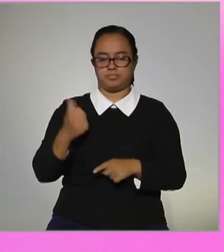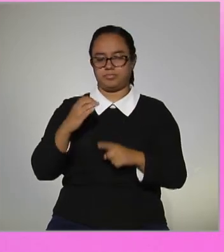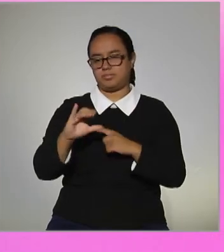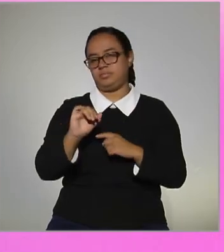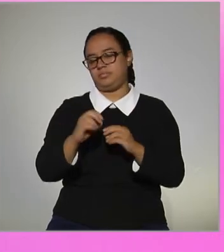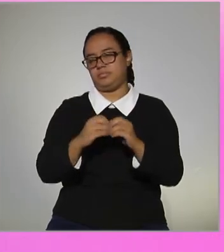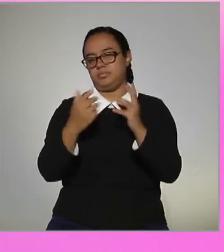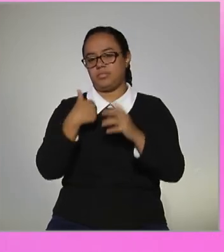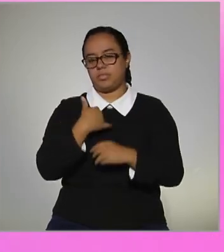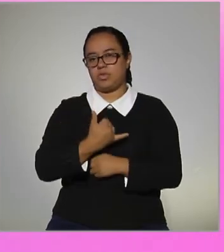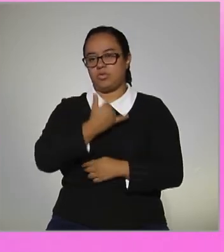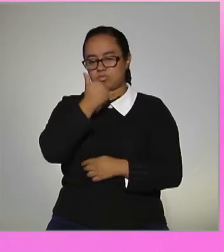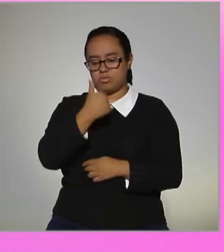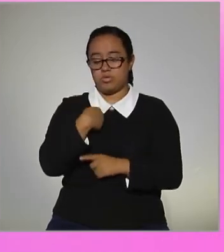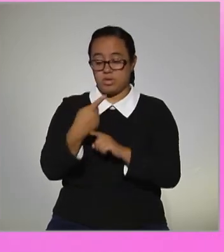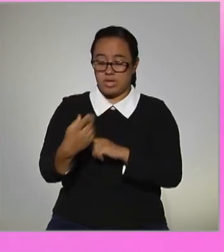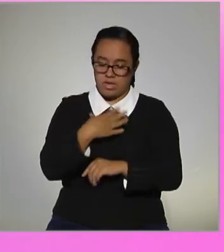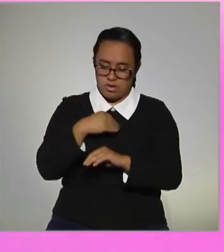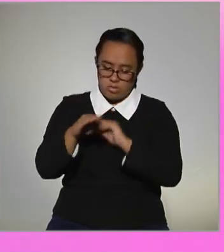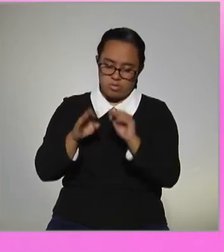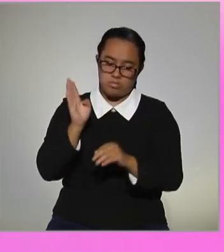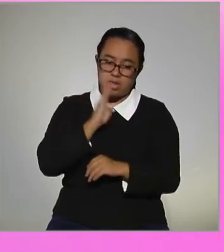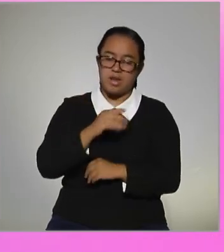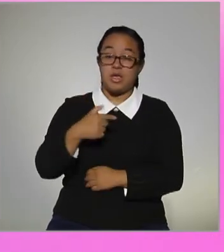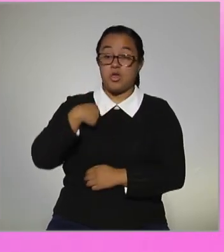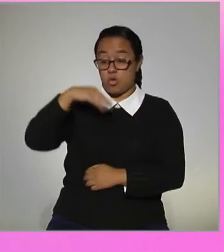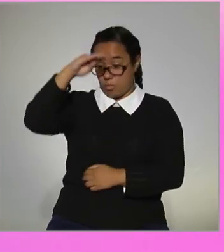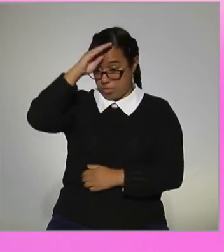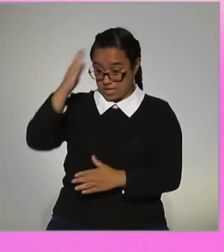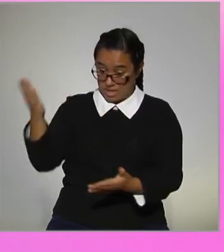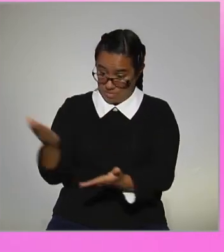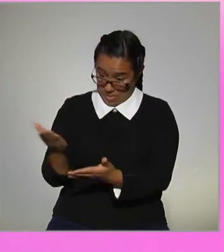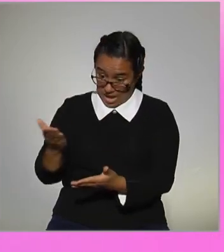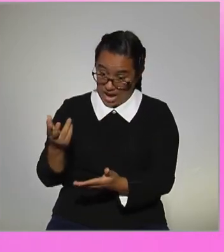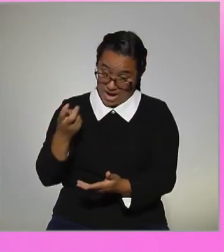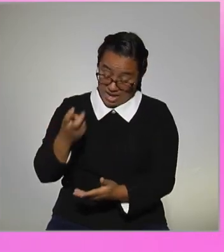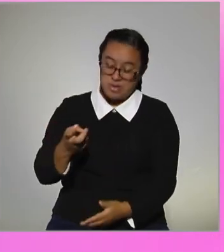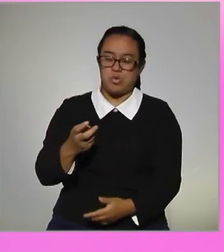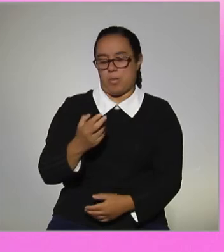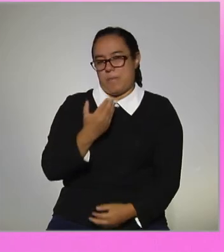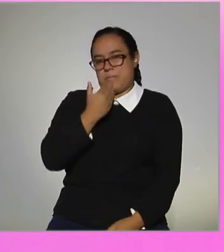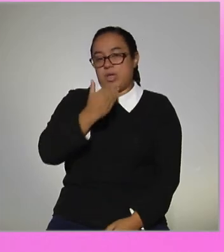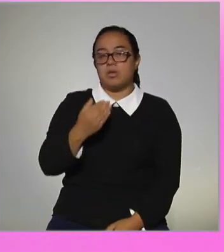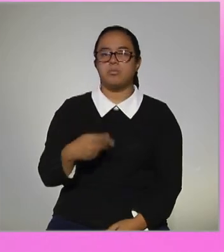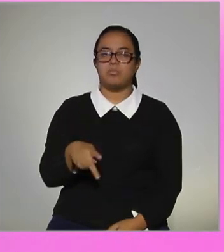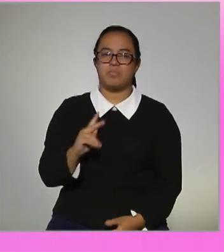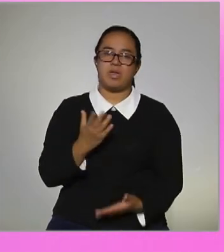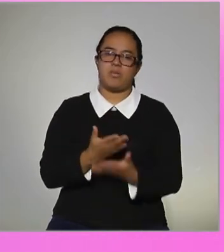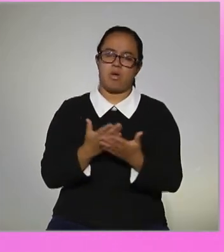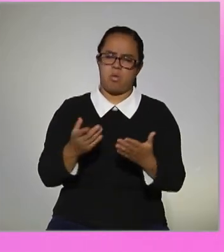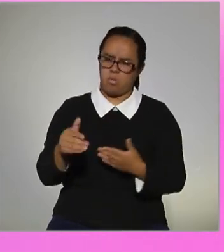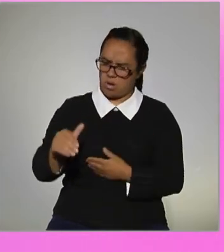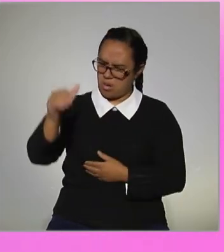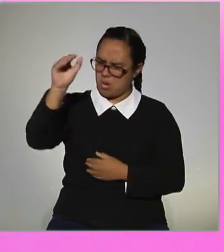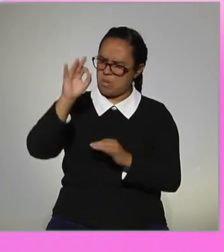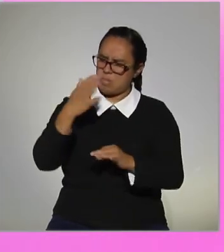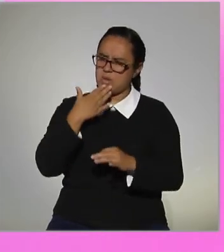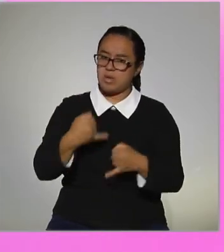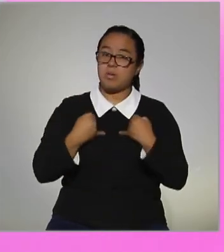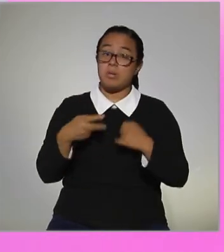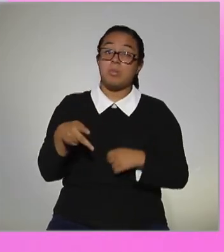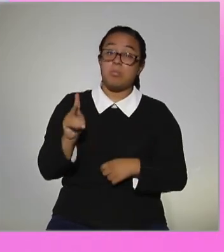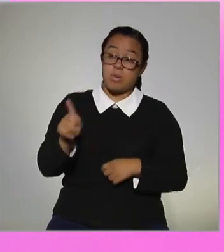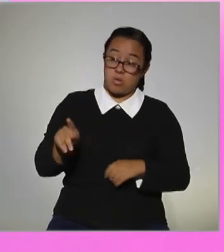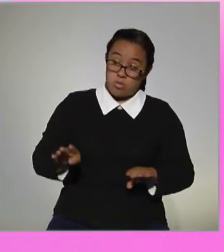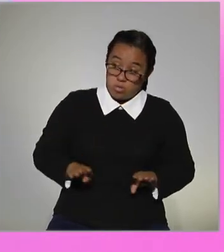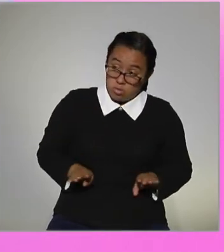Me equivoqué como mamá. Creí que dar una nalgada a tiempo era correcto y ahora sé que es un buen chico, pero su personalidad no